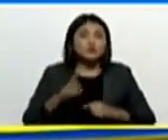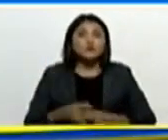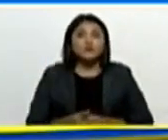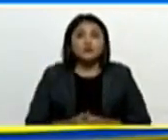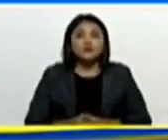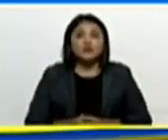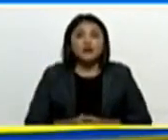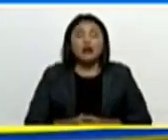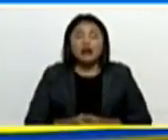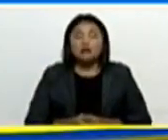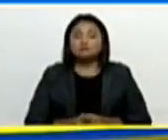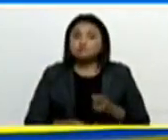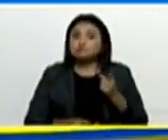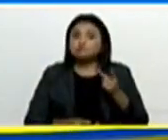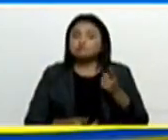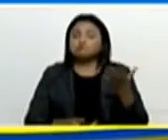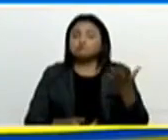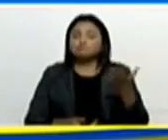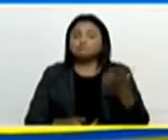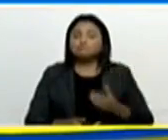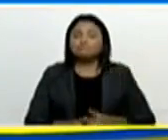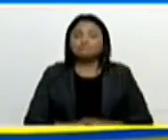Y entonces